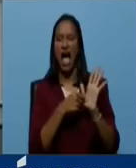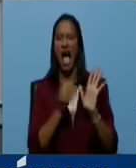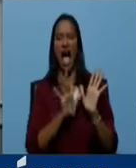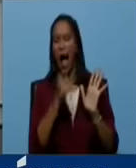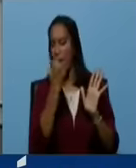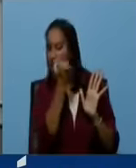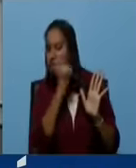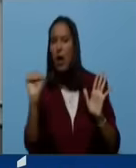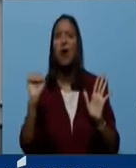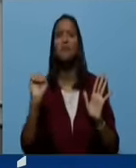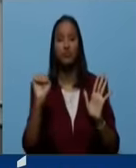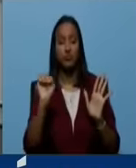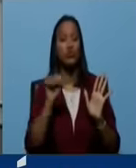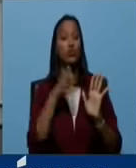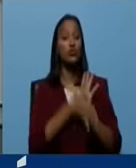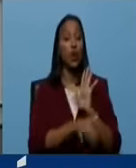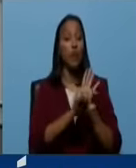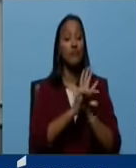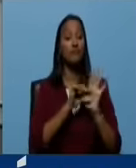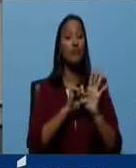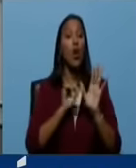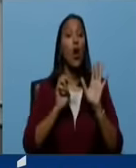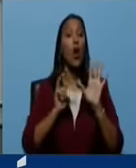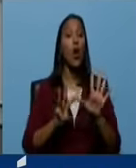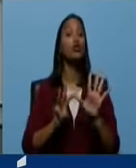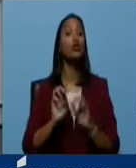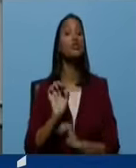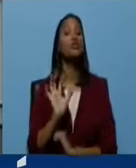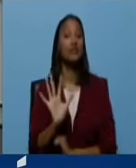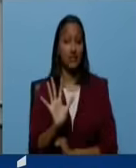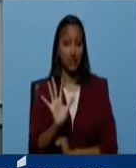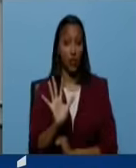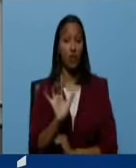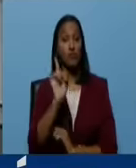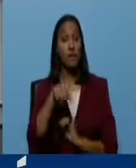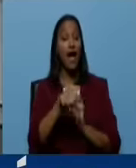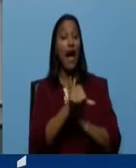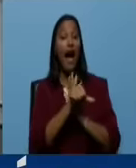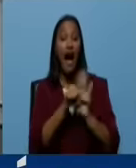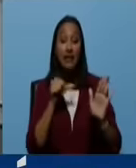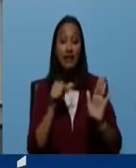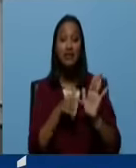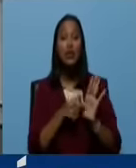artículo 285 y desacato previsto en el artículo